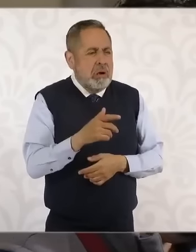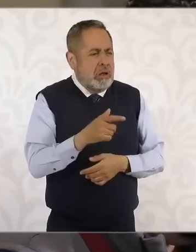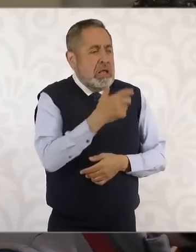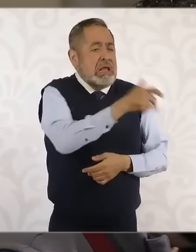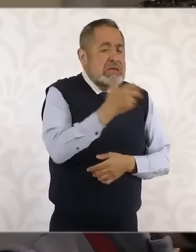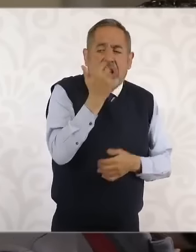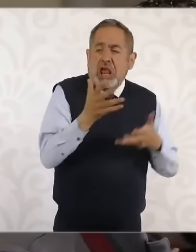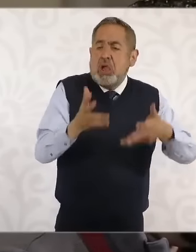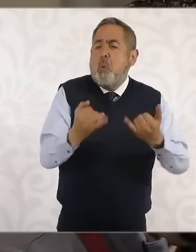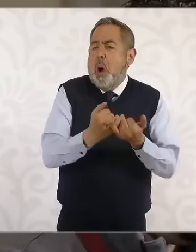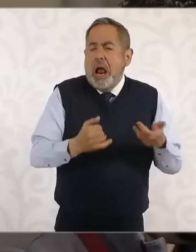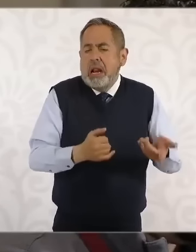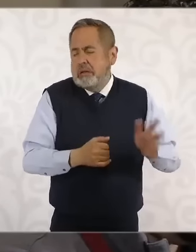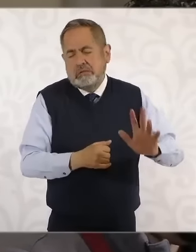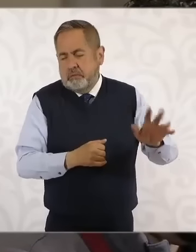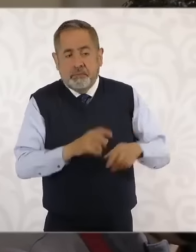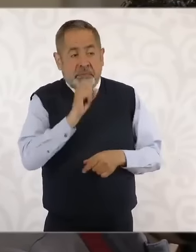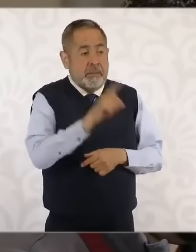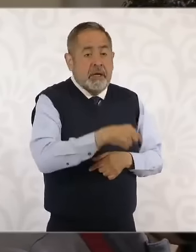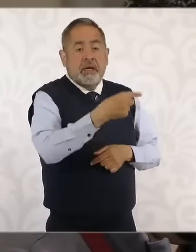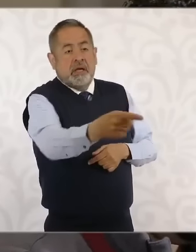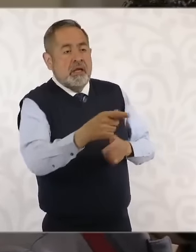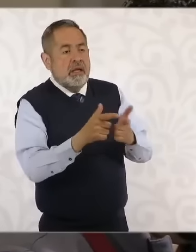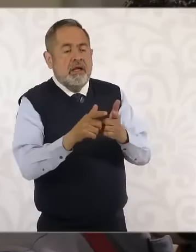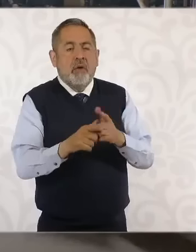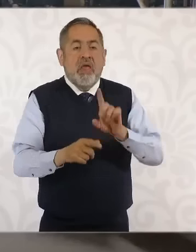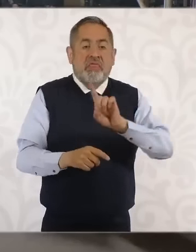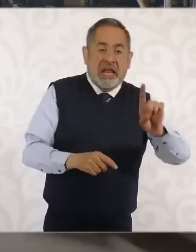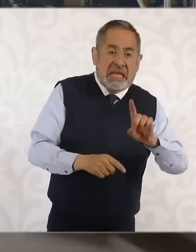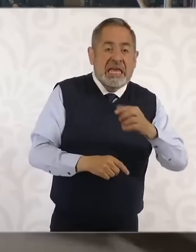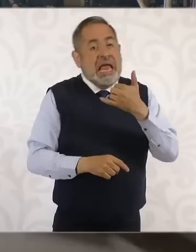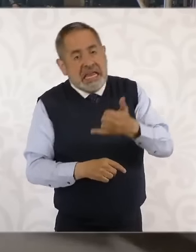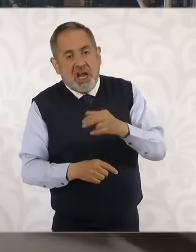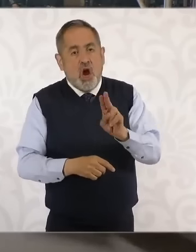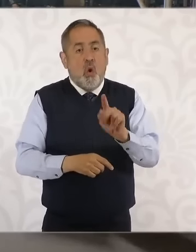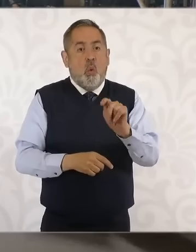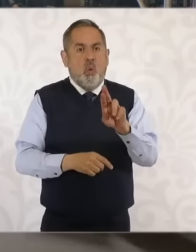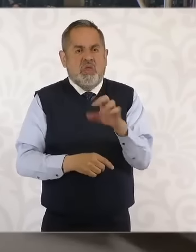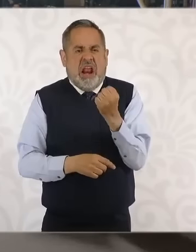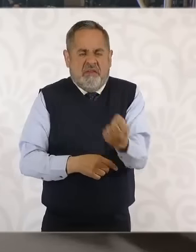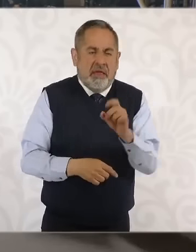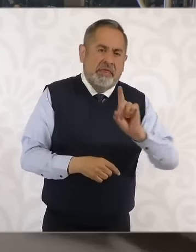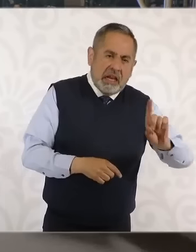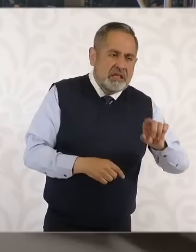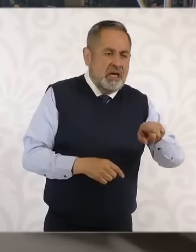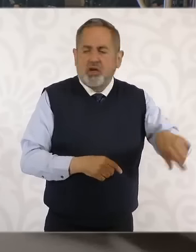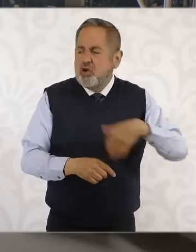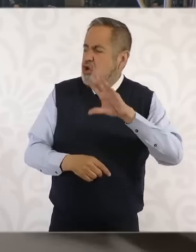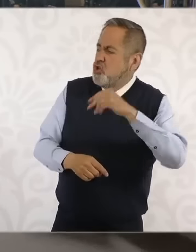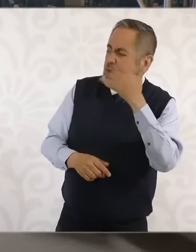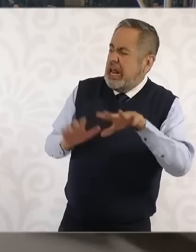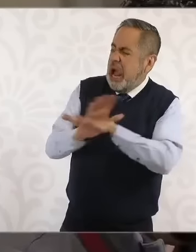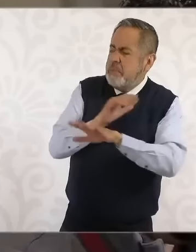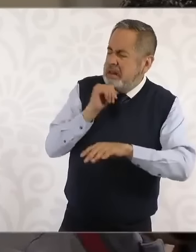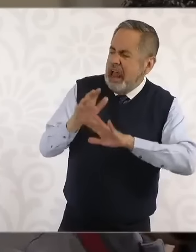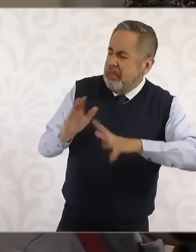están. También está la derecha y la ultraderecha muy cercana a esta visión de no cambiar nada,